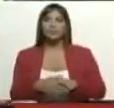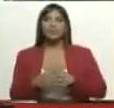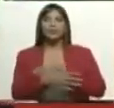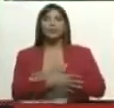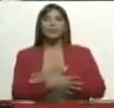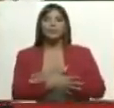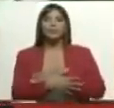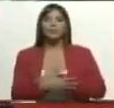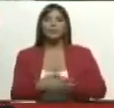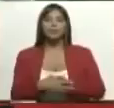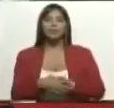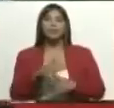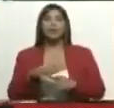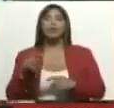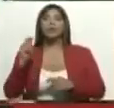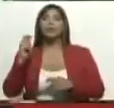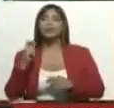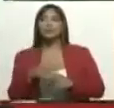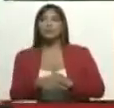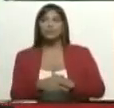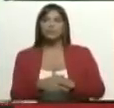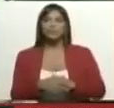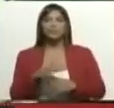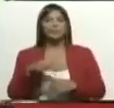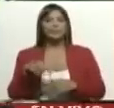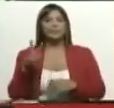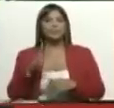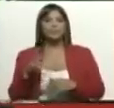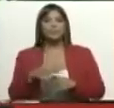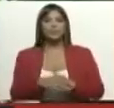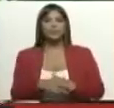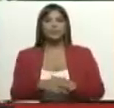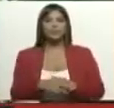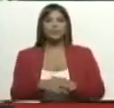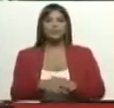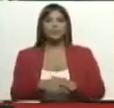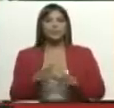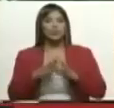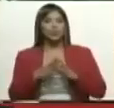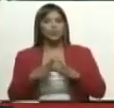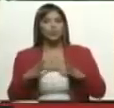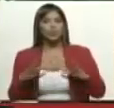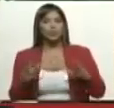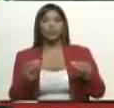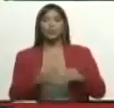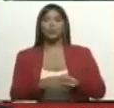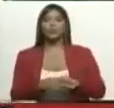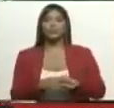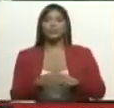abrazarnos en la Constitución de la República Bolivariana de Venezuela. Todos, de manera